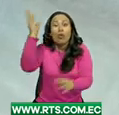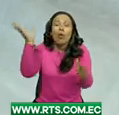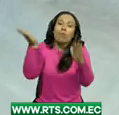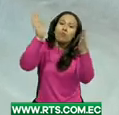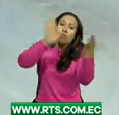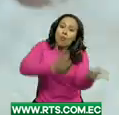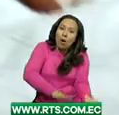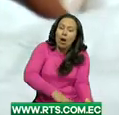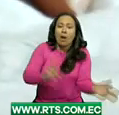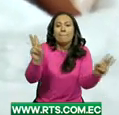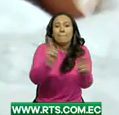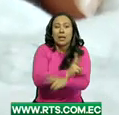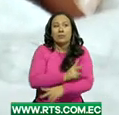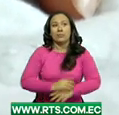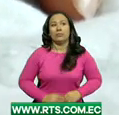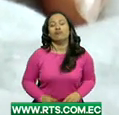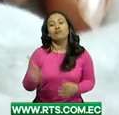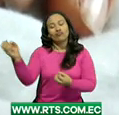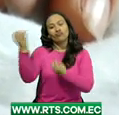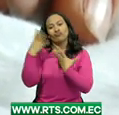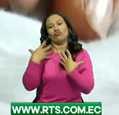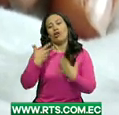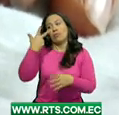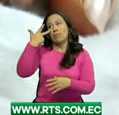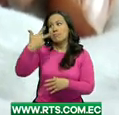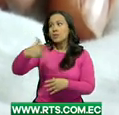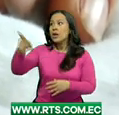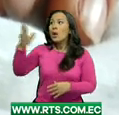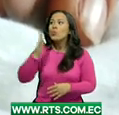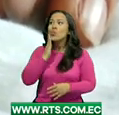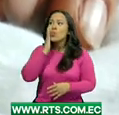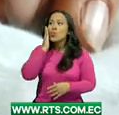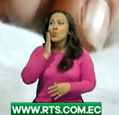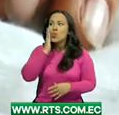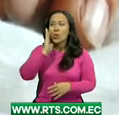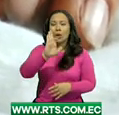consecuencias muy graves. Con imágenes de José Cedeño, desde Tulcán, informa Miriam Enrique.